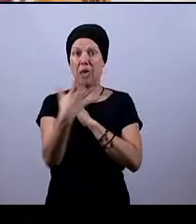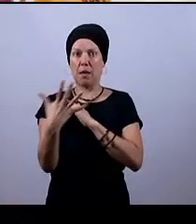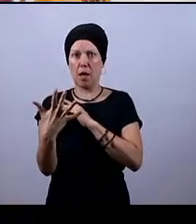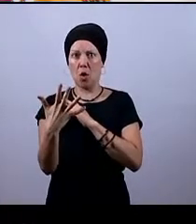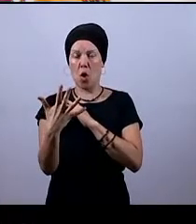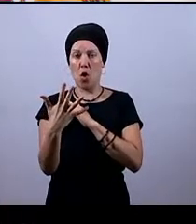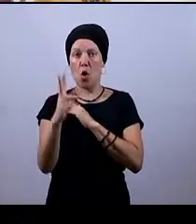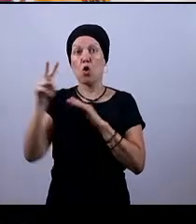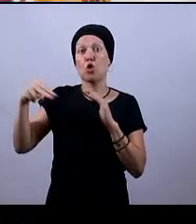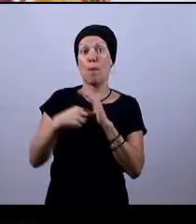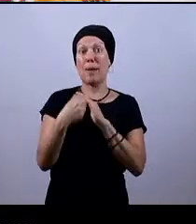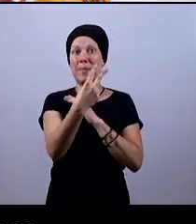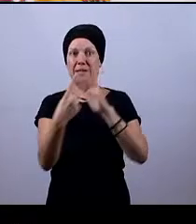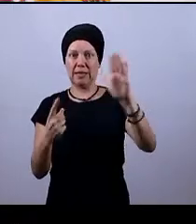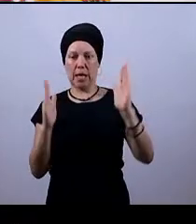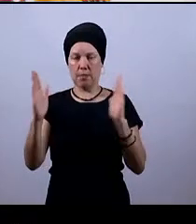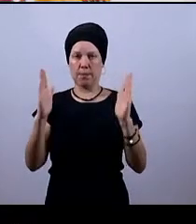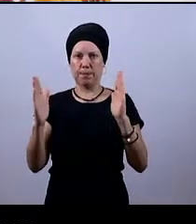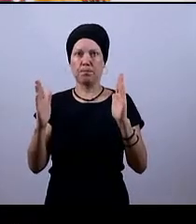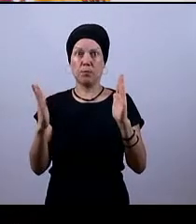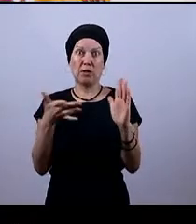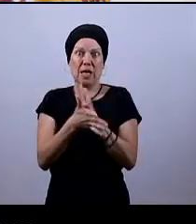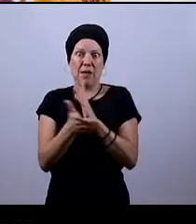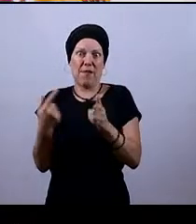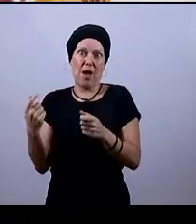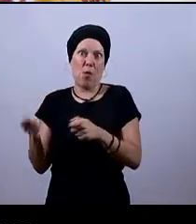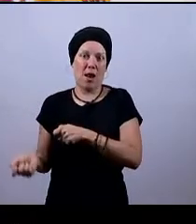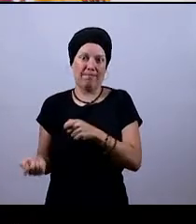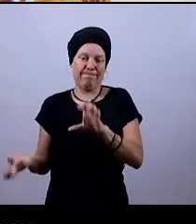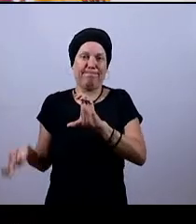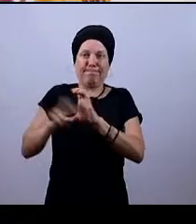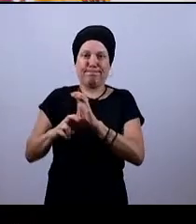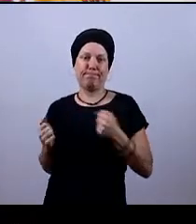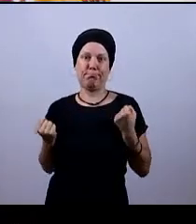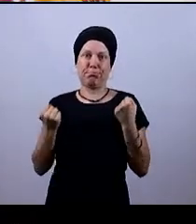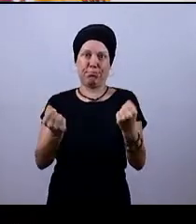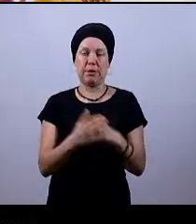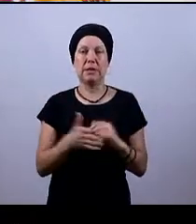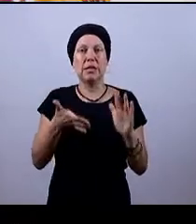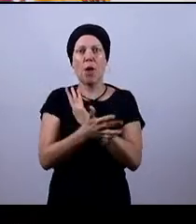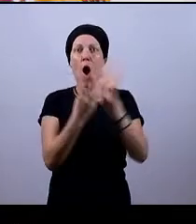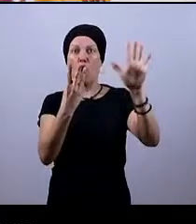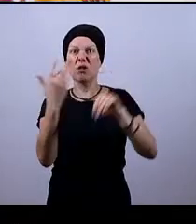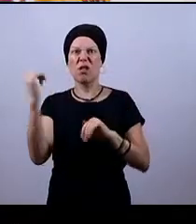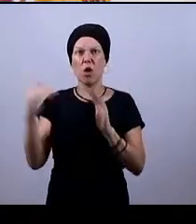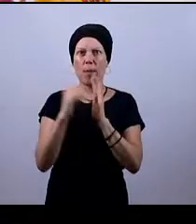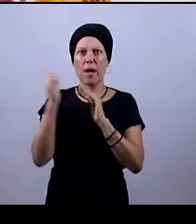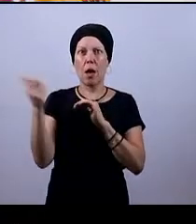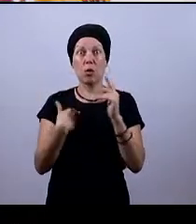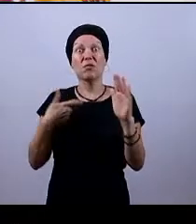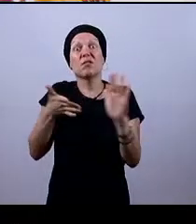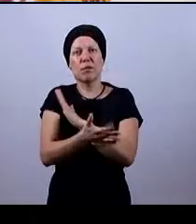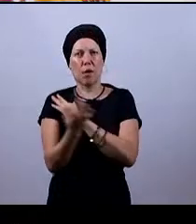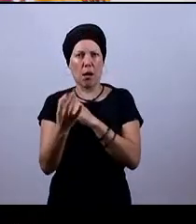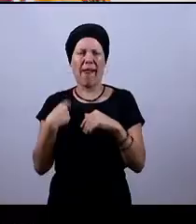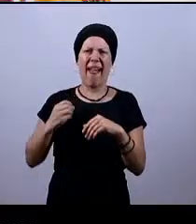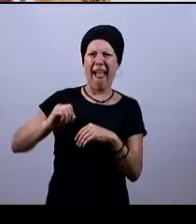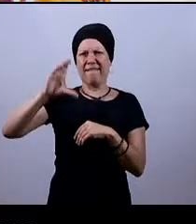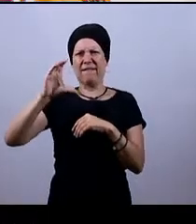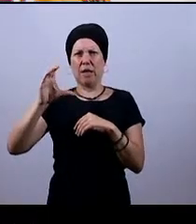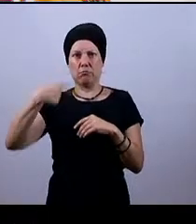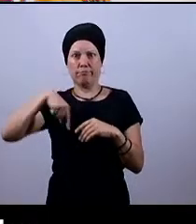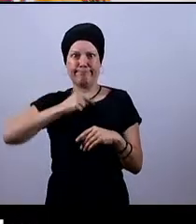y 2026. Fíjense en la cifra, 85.000 euros. Esto supone un incremento de